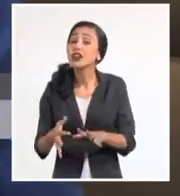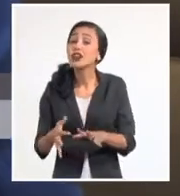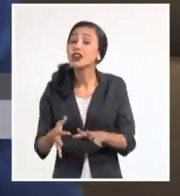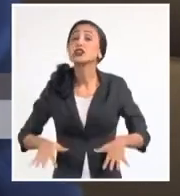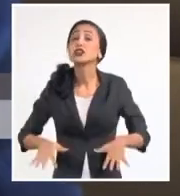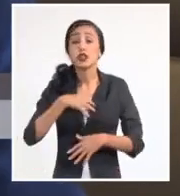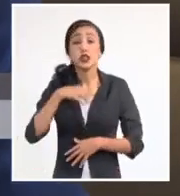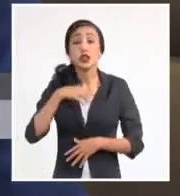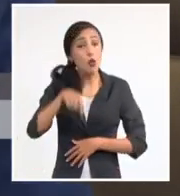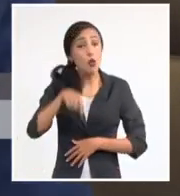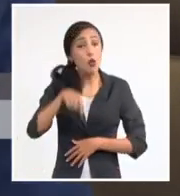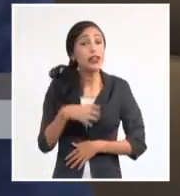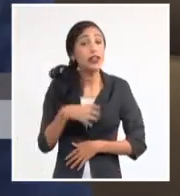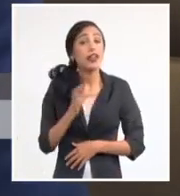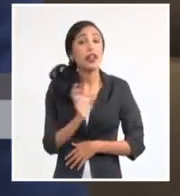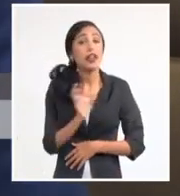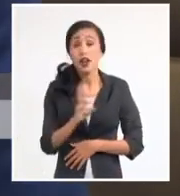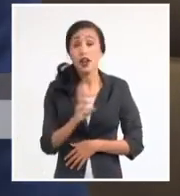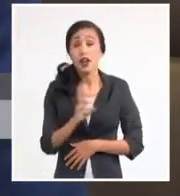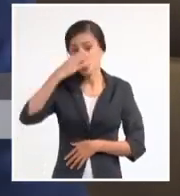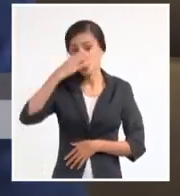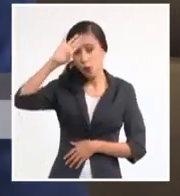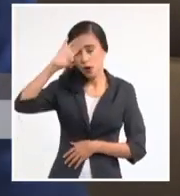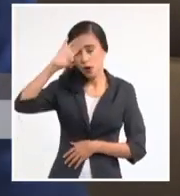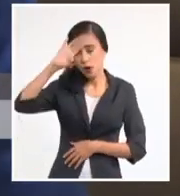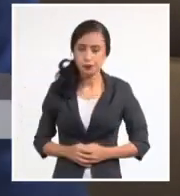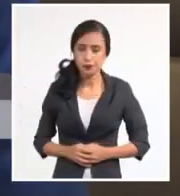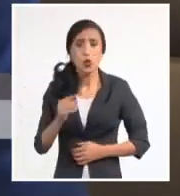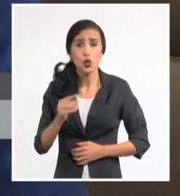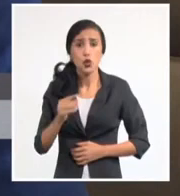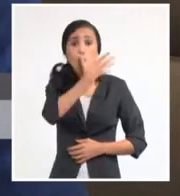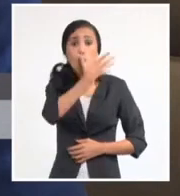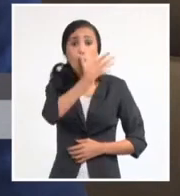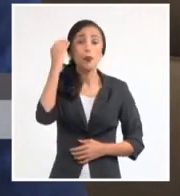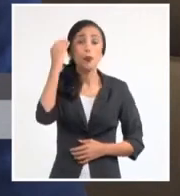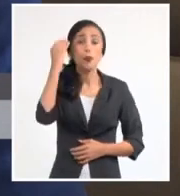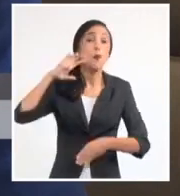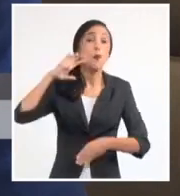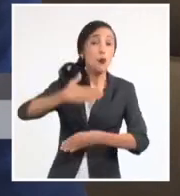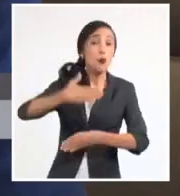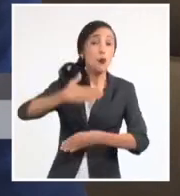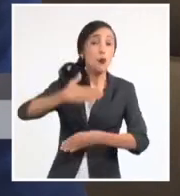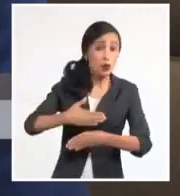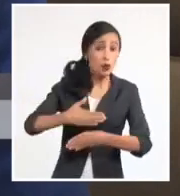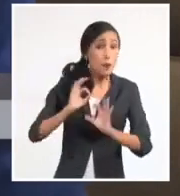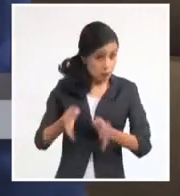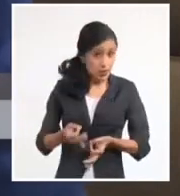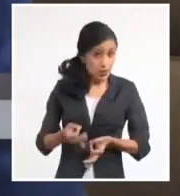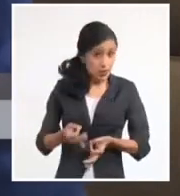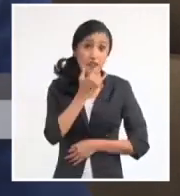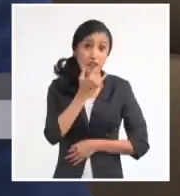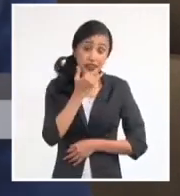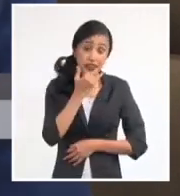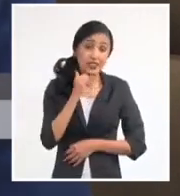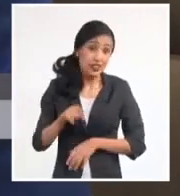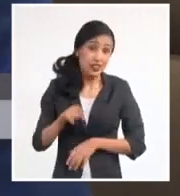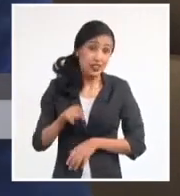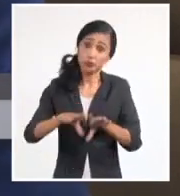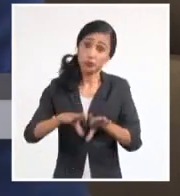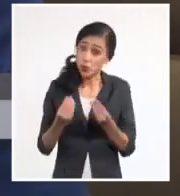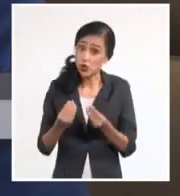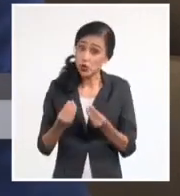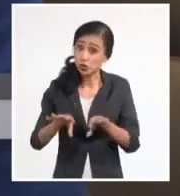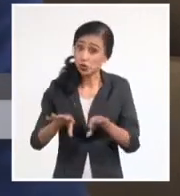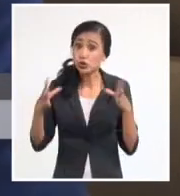la revolución cubana. No podemos olvidar que el bloqueo tiene un impacto también trascendente en todo esto, que